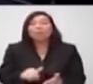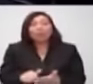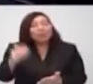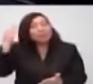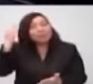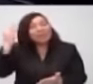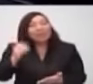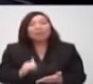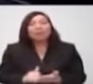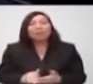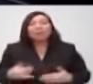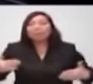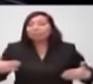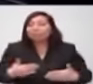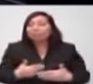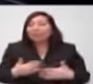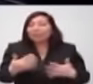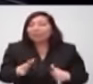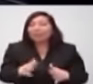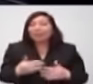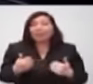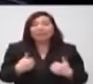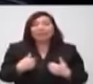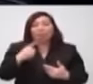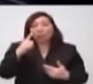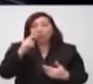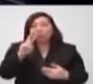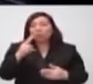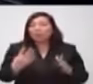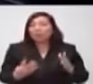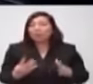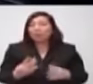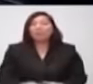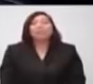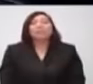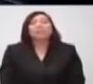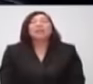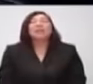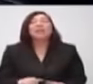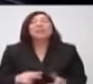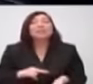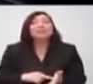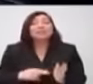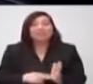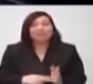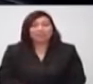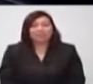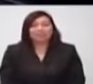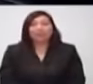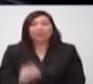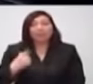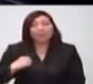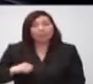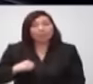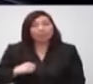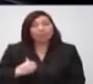sabemos, el corredor TGA ya venía operando desde julio del 2014. ¿Y qué significaba? Significaba para la municipalidad